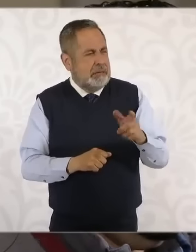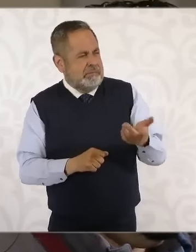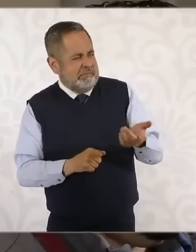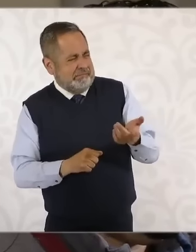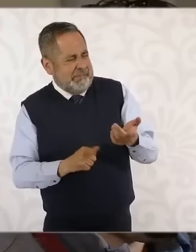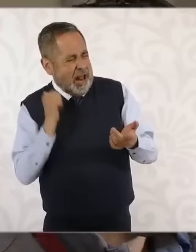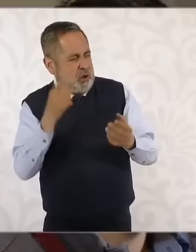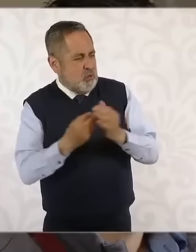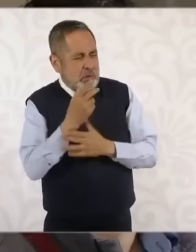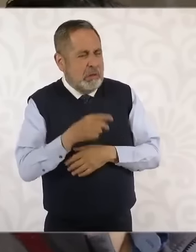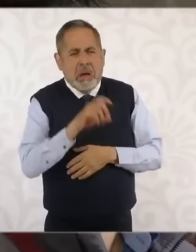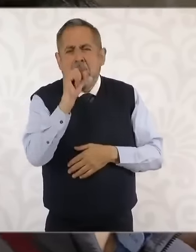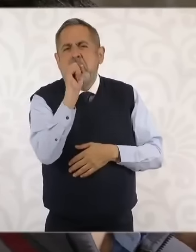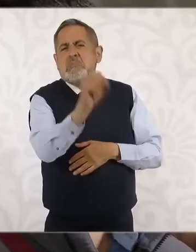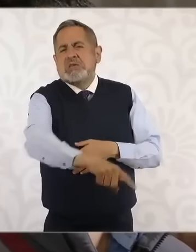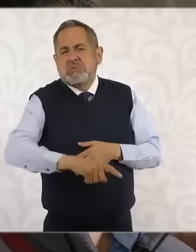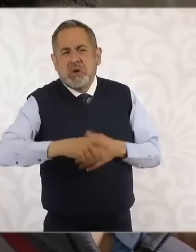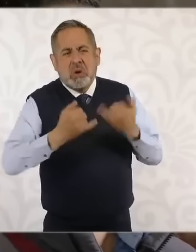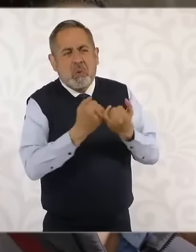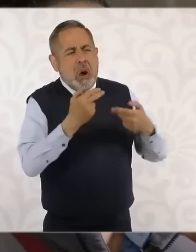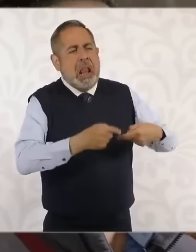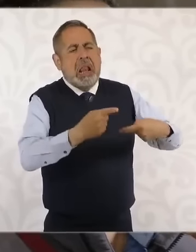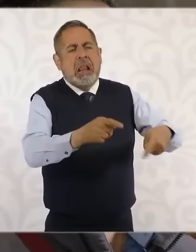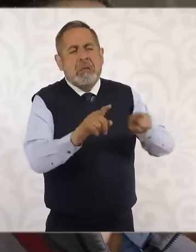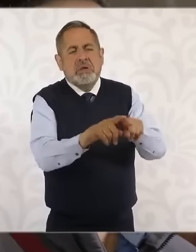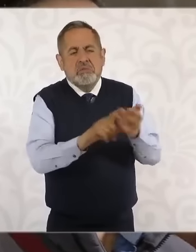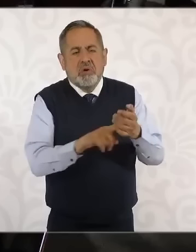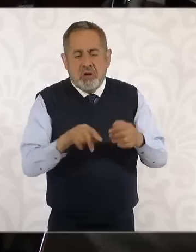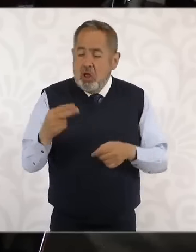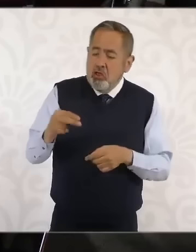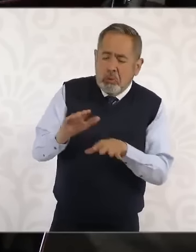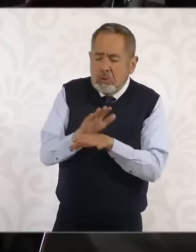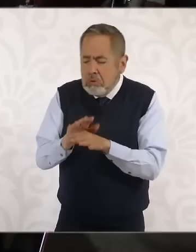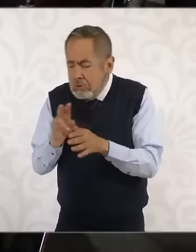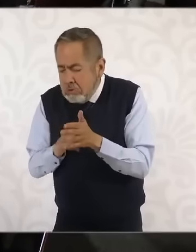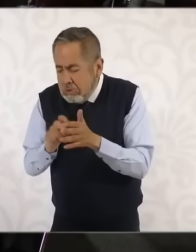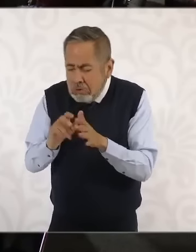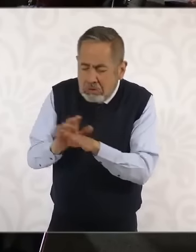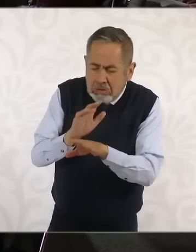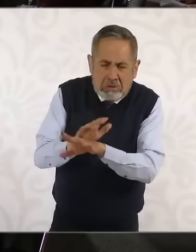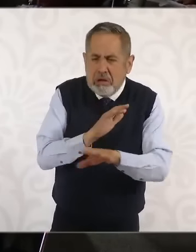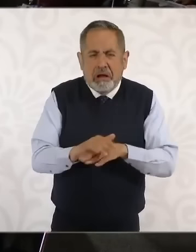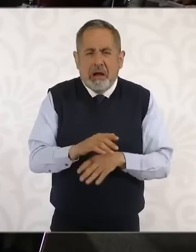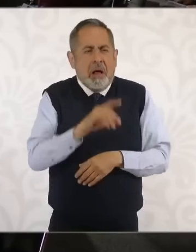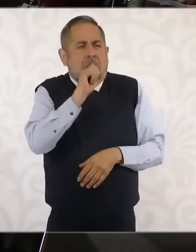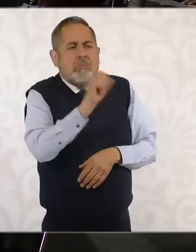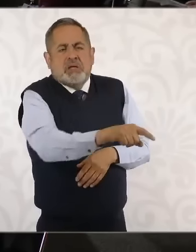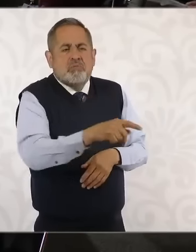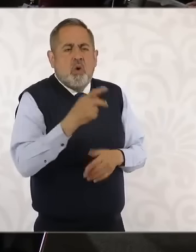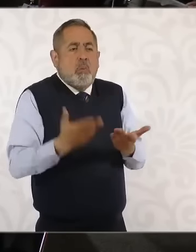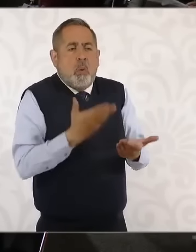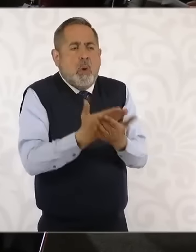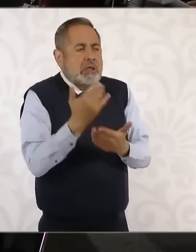novedad, es dejar las cosas como están, simplemente cambiarle de nombre a algunas situaciones,